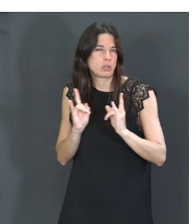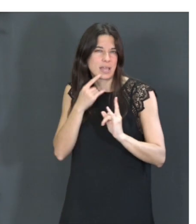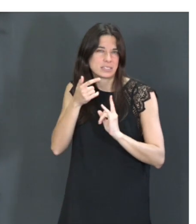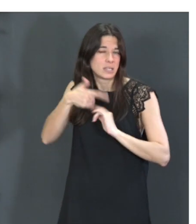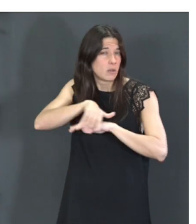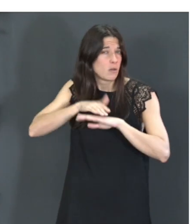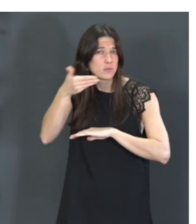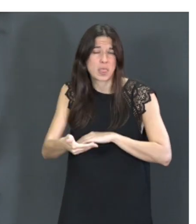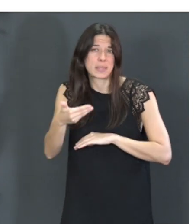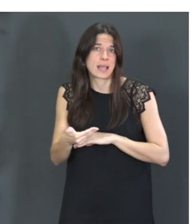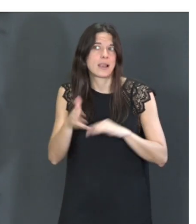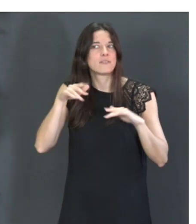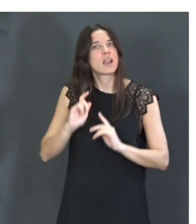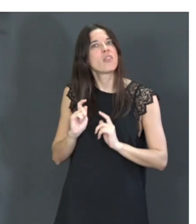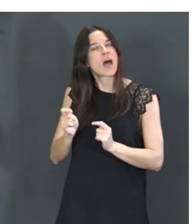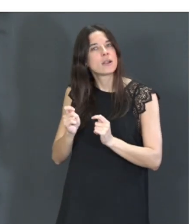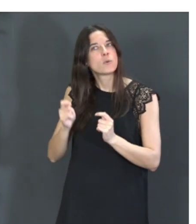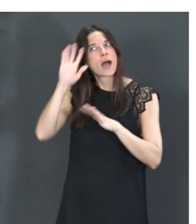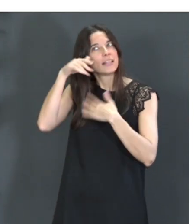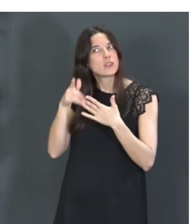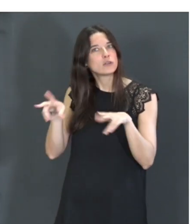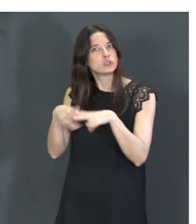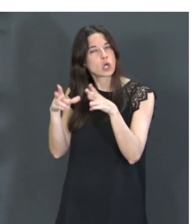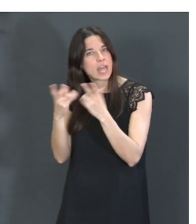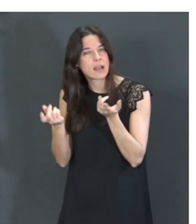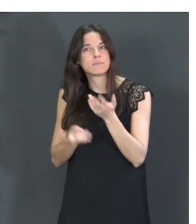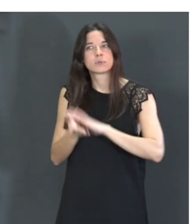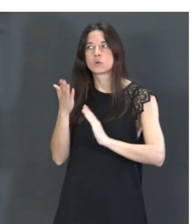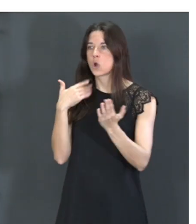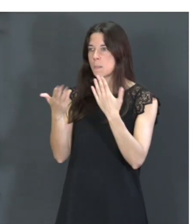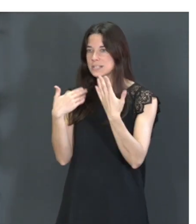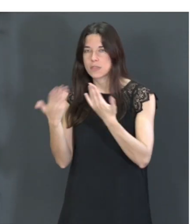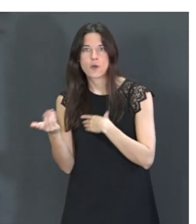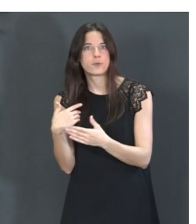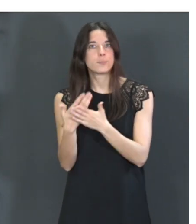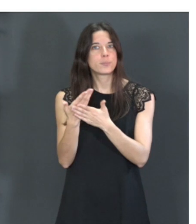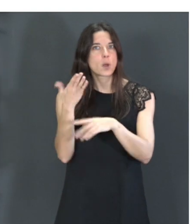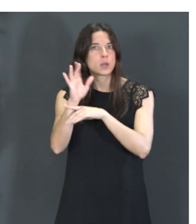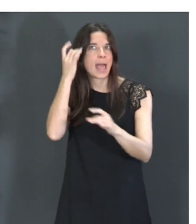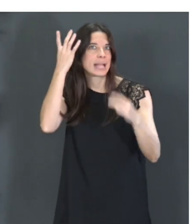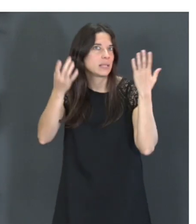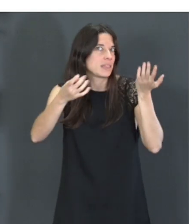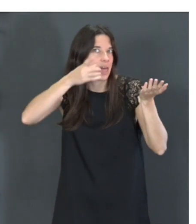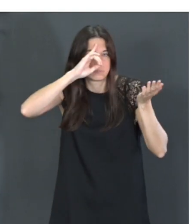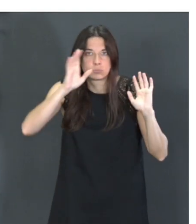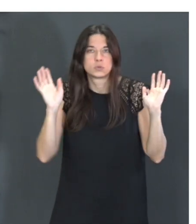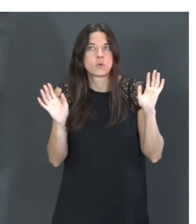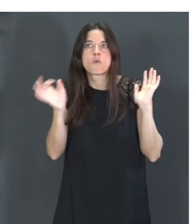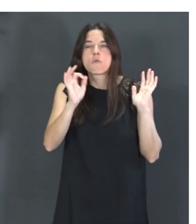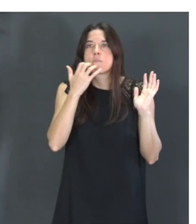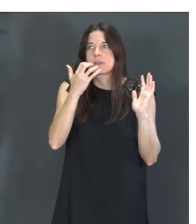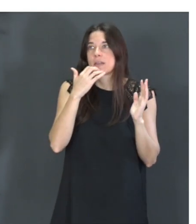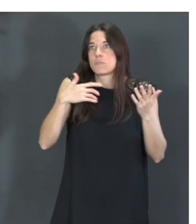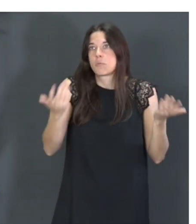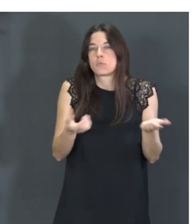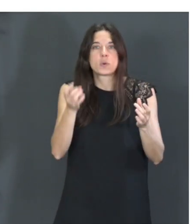Poder prestar esa atención social, establecer una conversación, proponer actividades o entablar